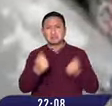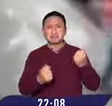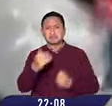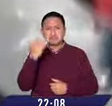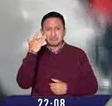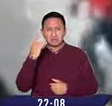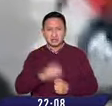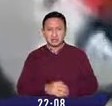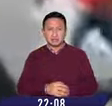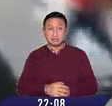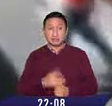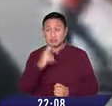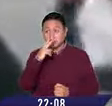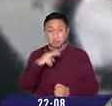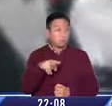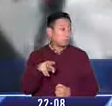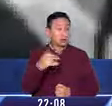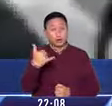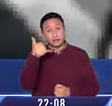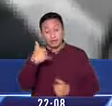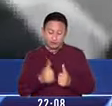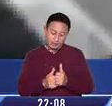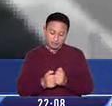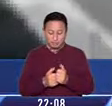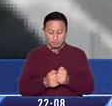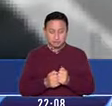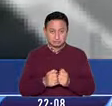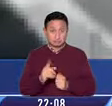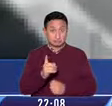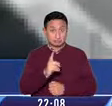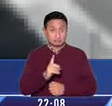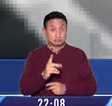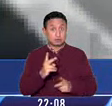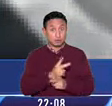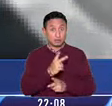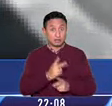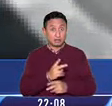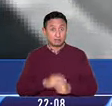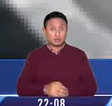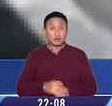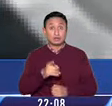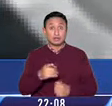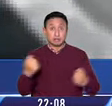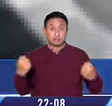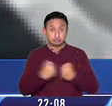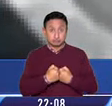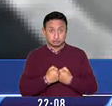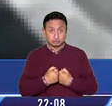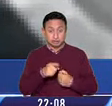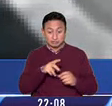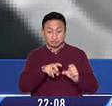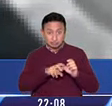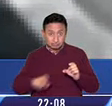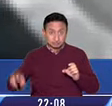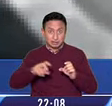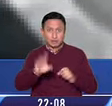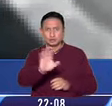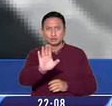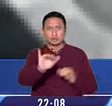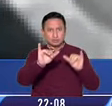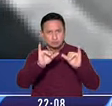sospechosos, evitar distraerse en el teléfono cuando camina por la vía pública y en el caso de que le pudieran chocar, no descienda inmediatamente de la